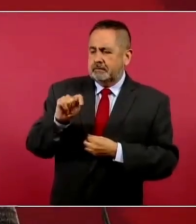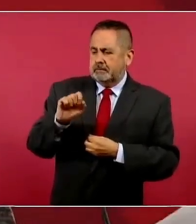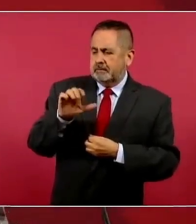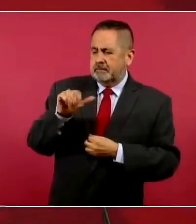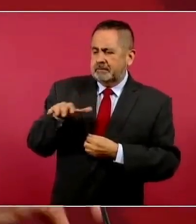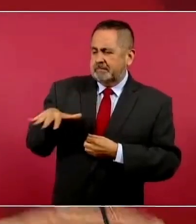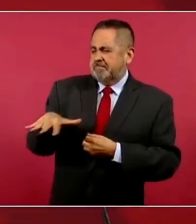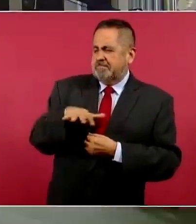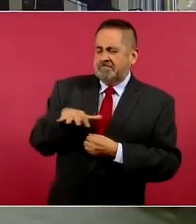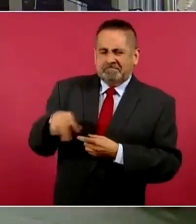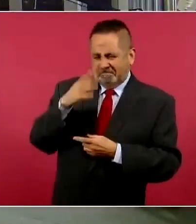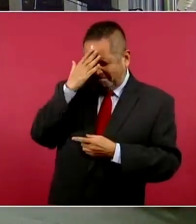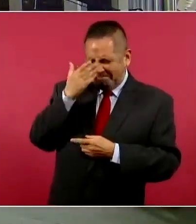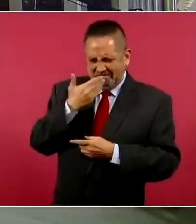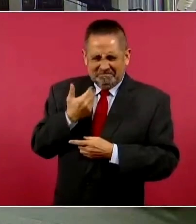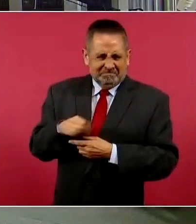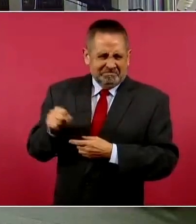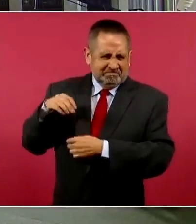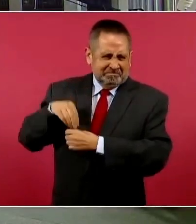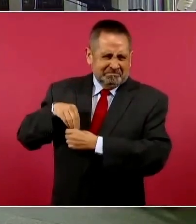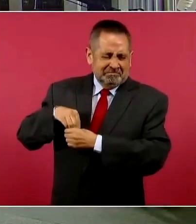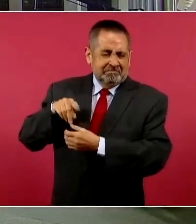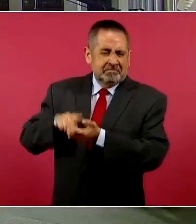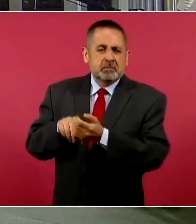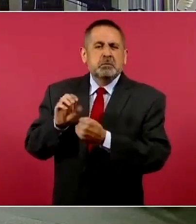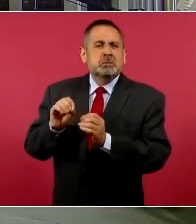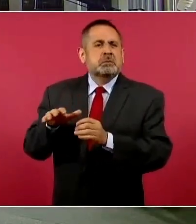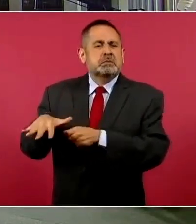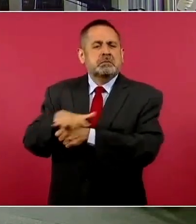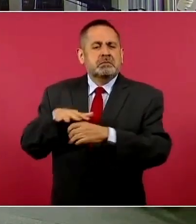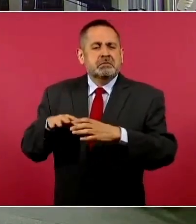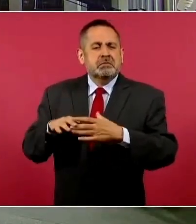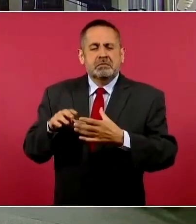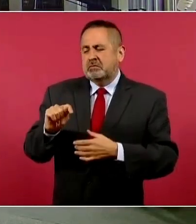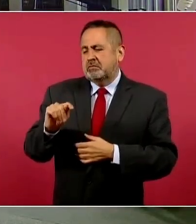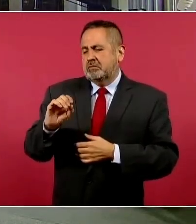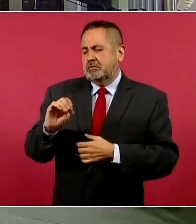o con la zona tolteca?